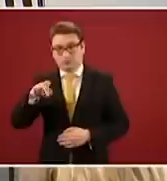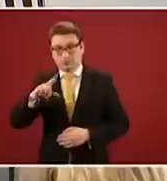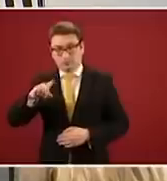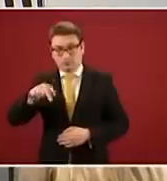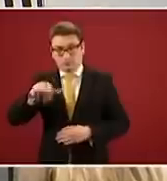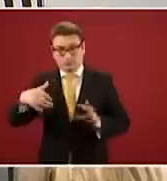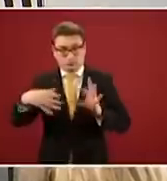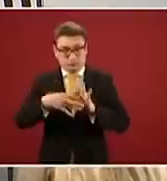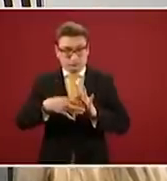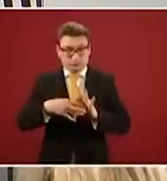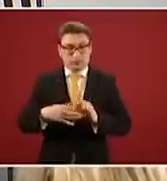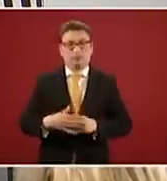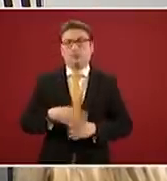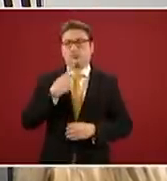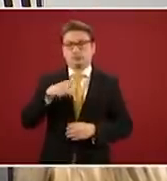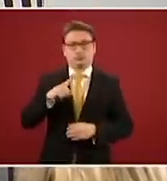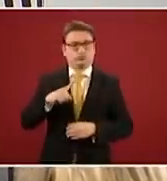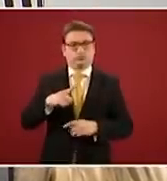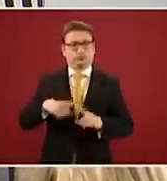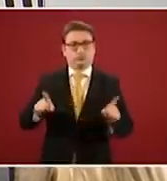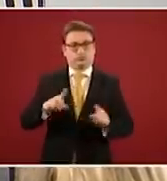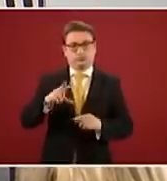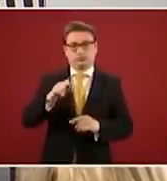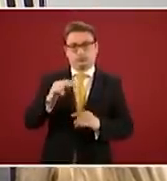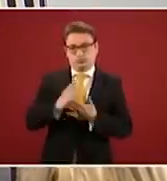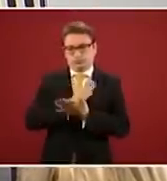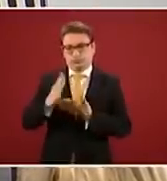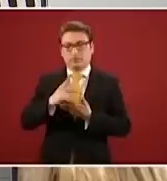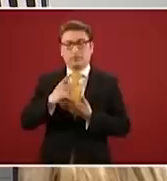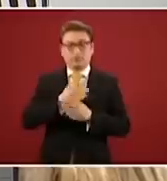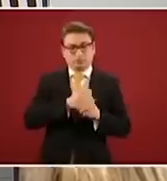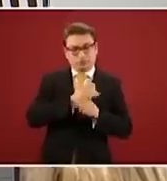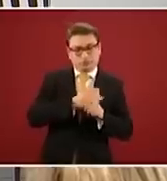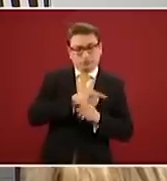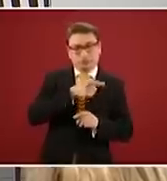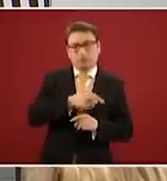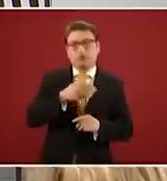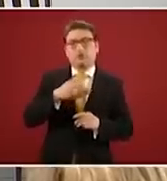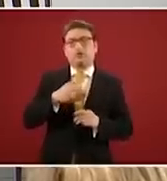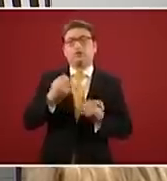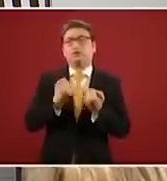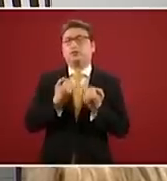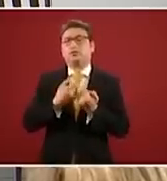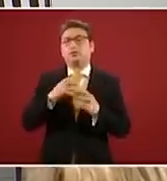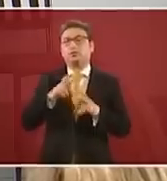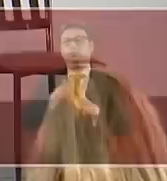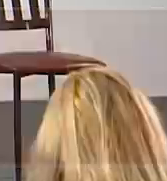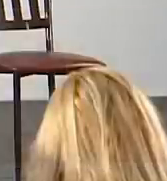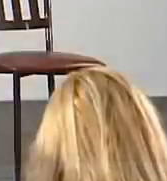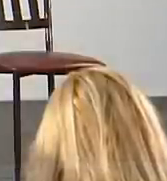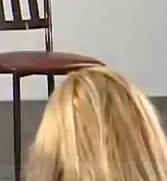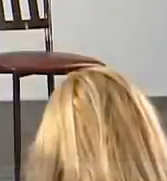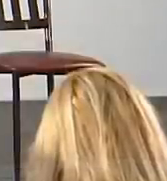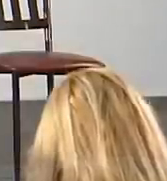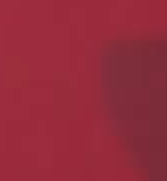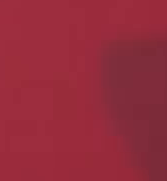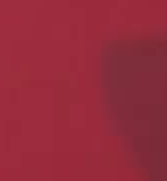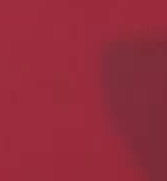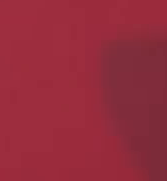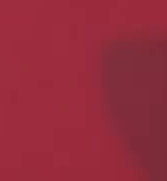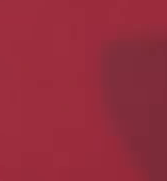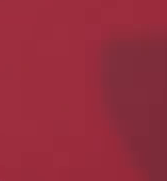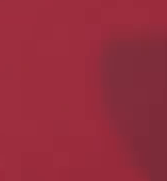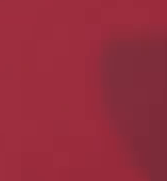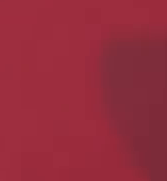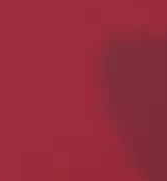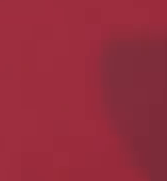han denunciado, no, aunque hay todavía una línea de investigación relacionada con el inicio del sexenio 2006 a